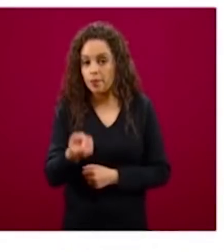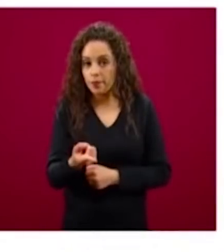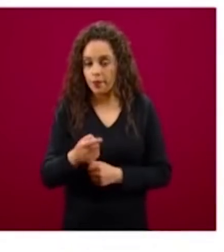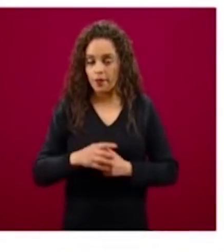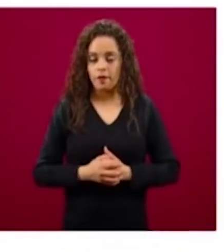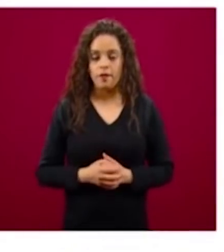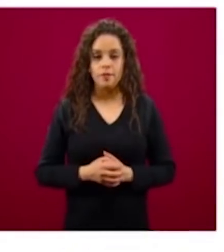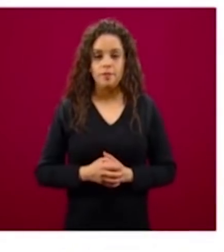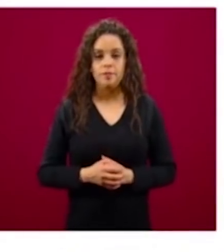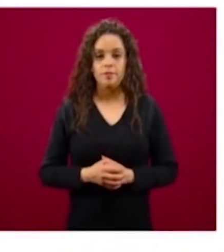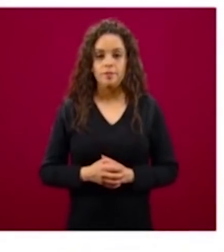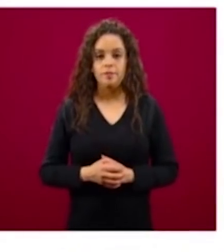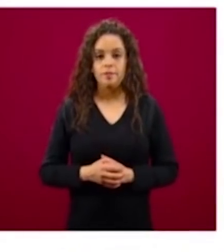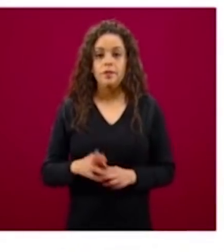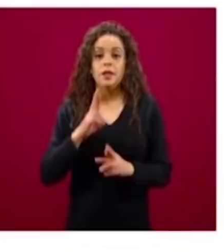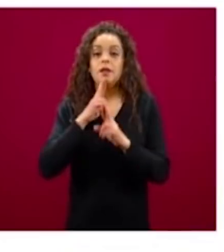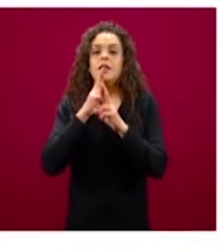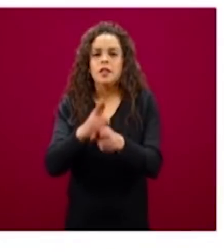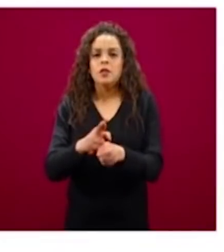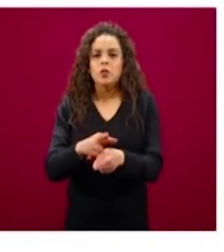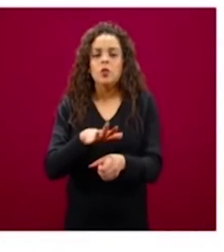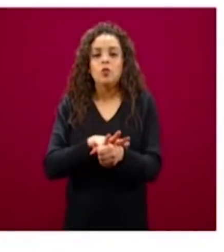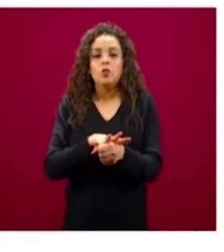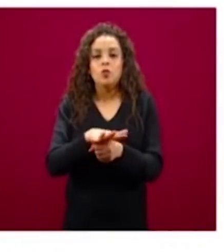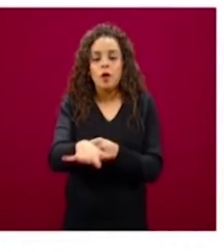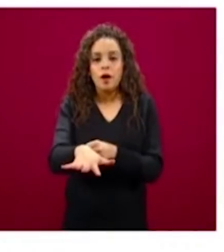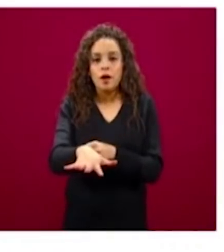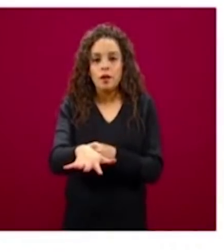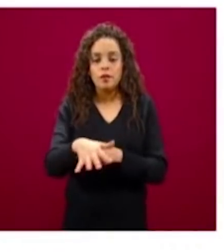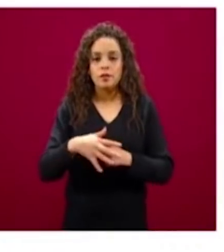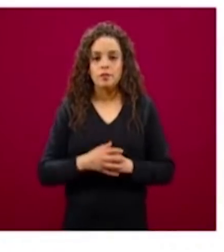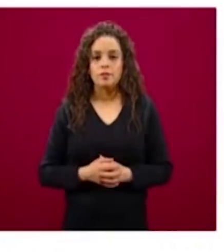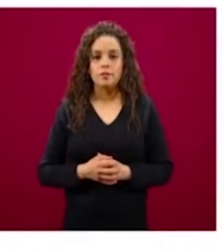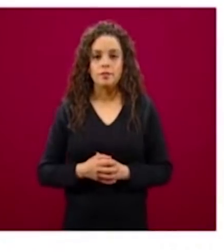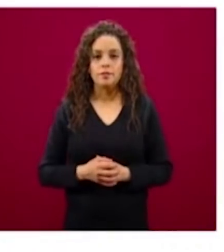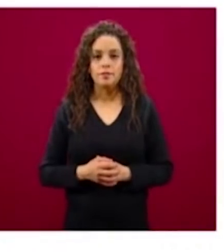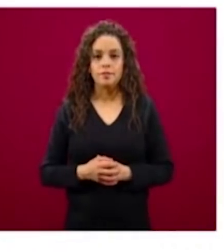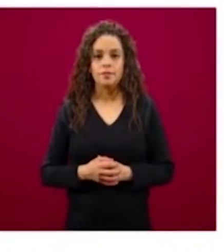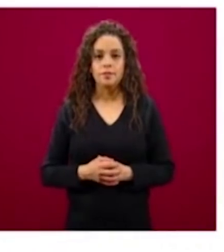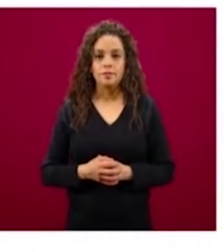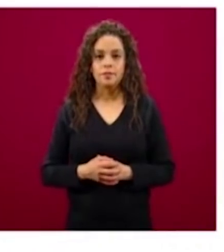Entonces, ¿cuáles fueron los resultados y cuáles están siendo los resultados que está